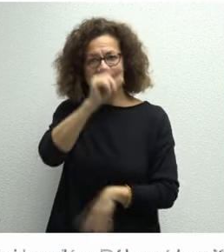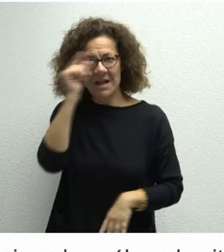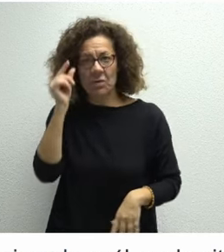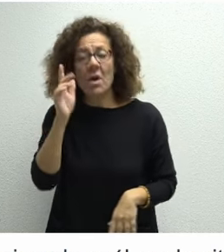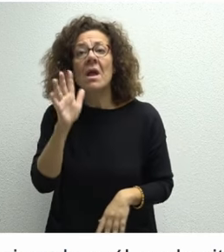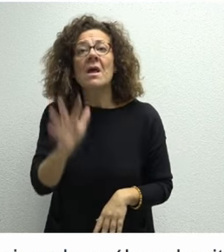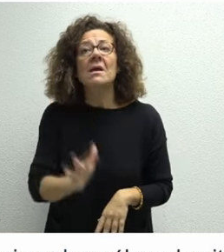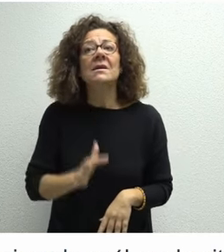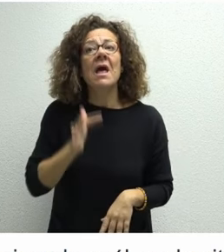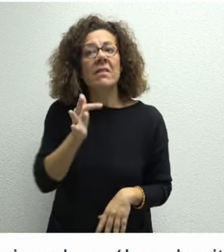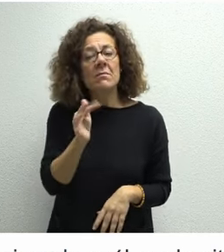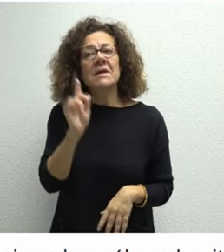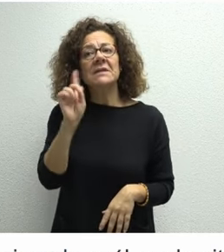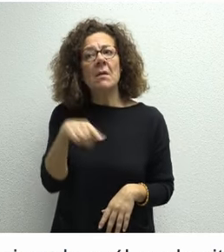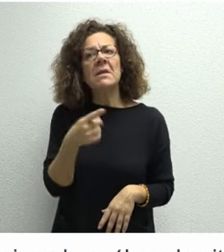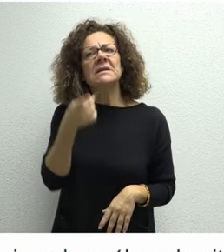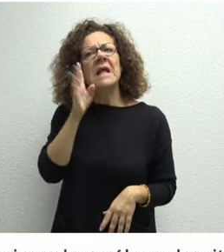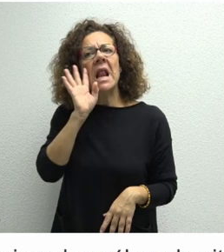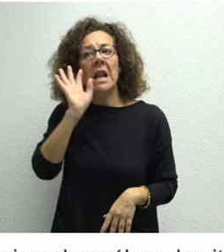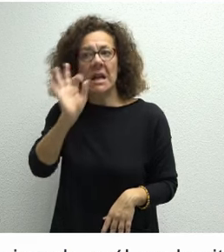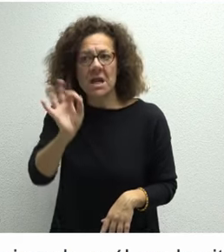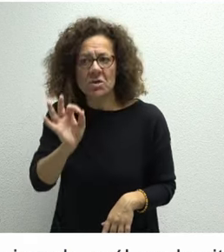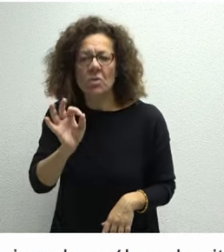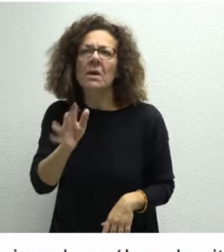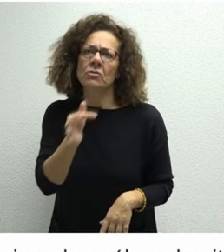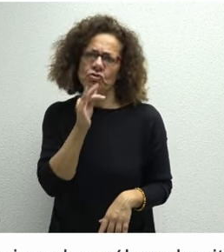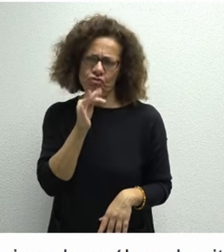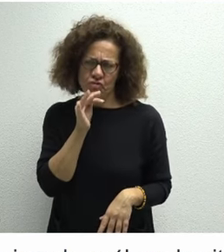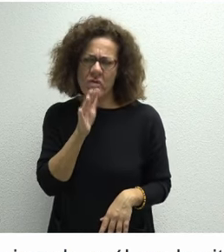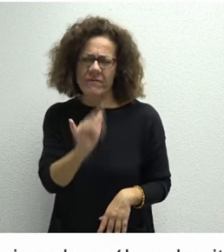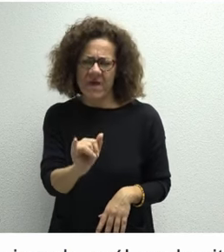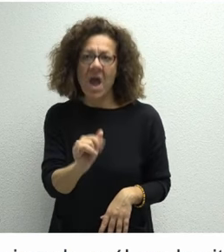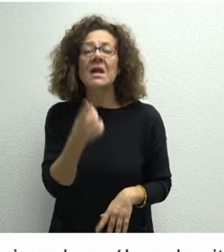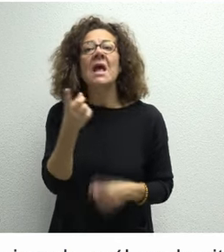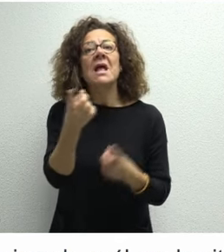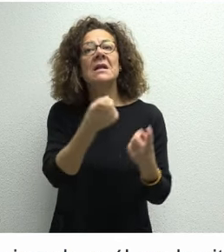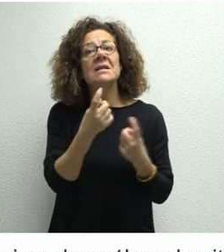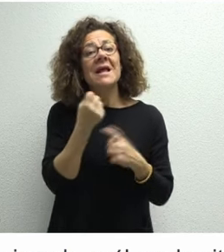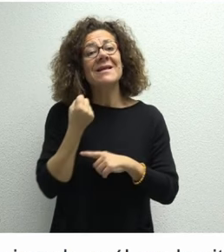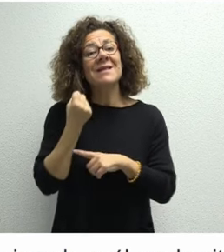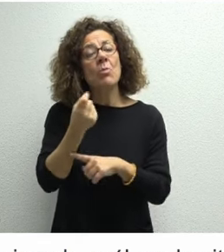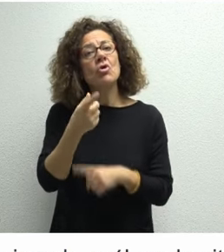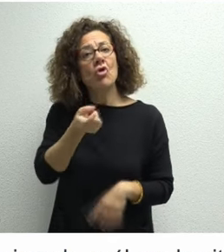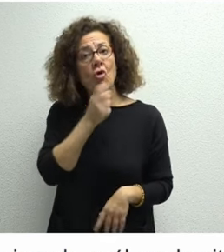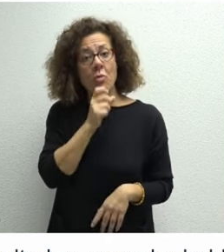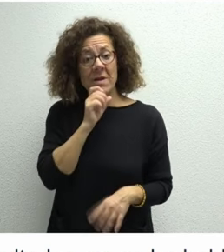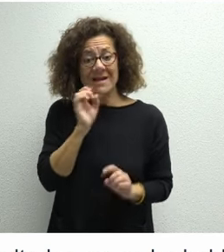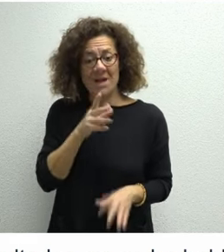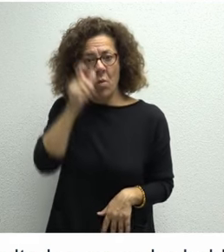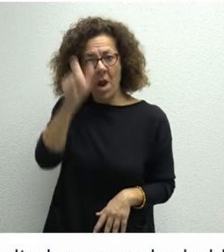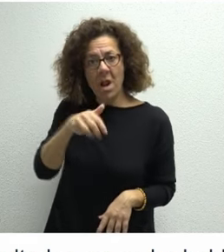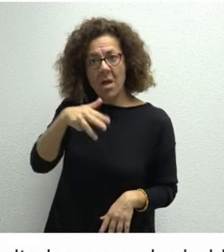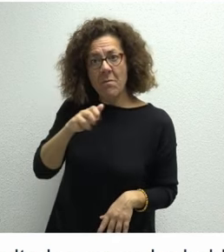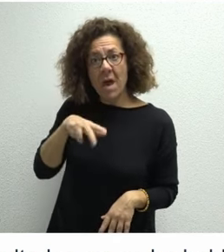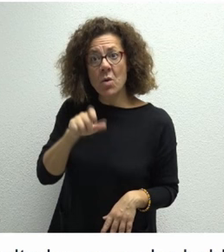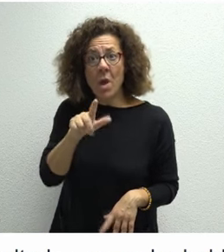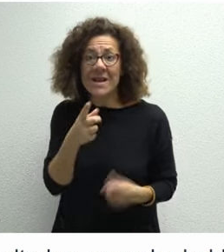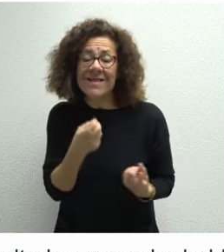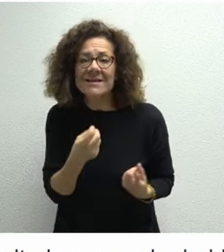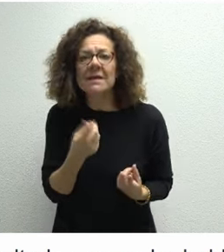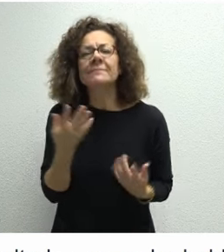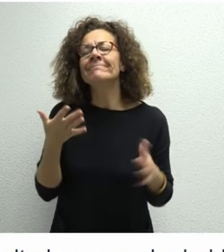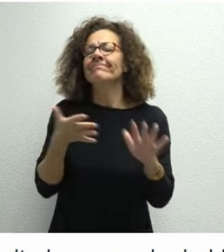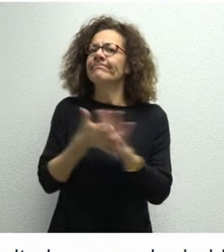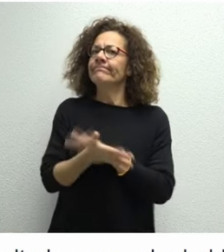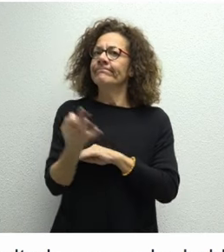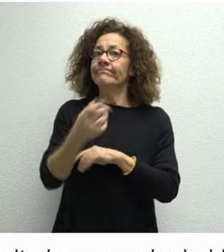y si se corre el riesgo aún siga pasando de que necesidades de apoyo complejas como la de Manuel conlleve